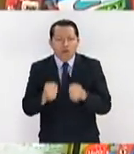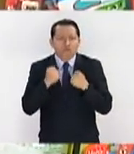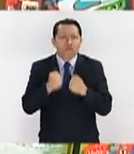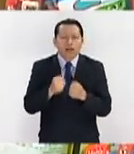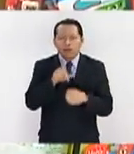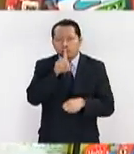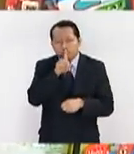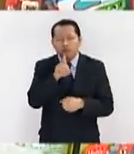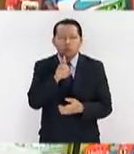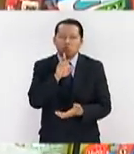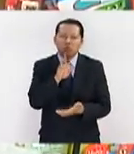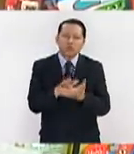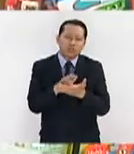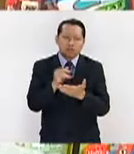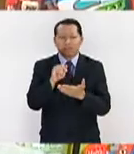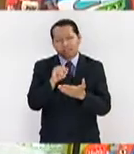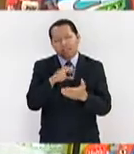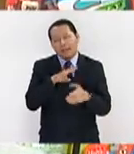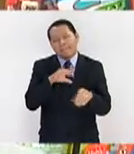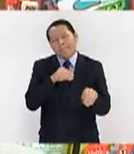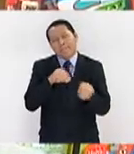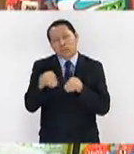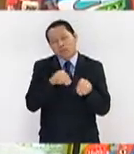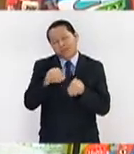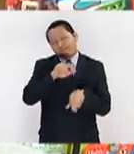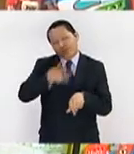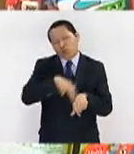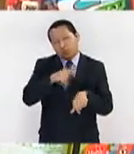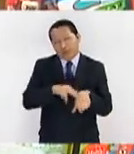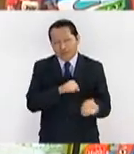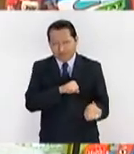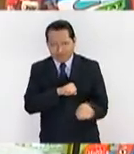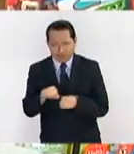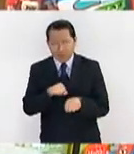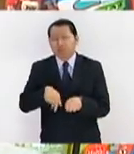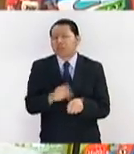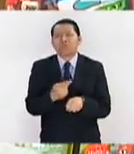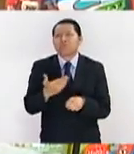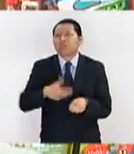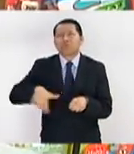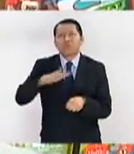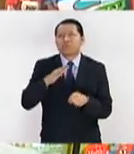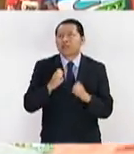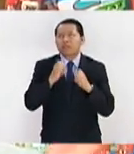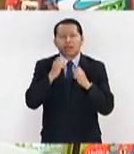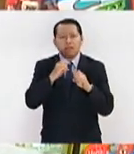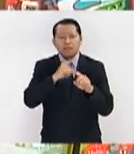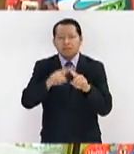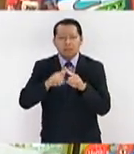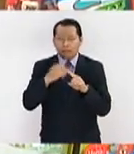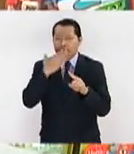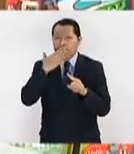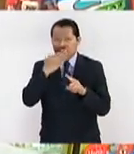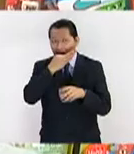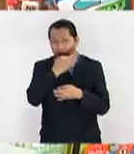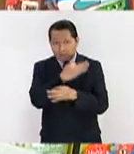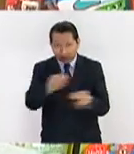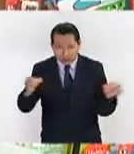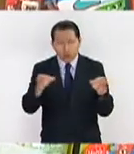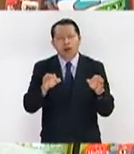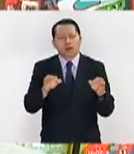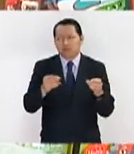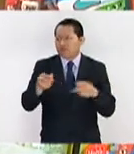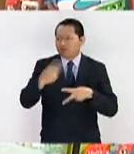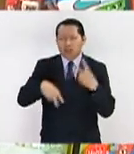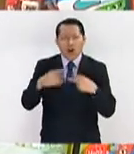sea, fue solamente algo, pues sí, obviamente el movimiento y demás, pero pues está bien, ¿no? O sea, de informarles que está bien el edificio, que pueden venir con toda